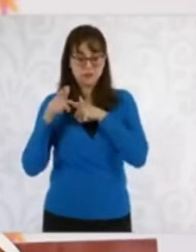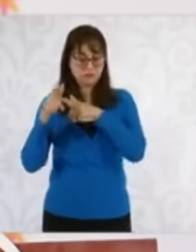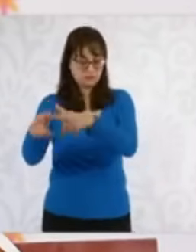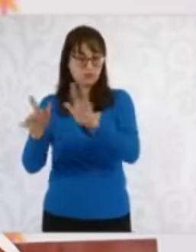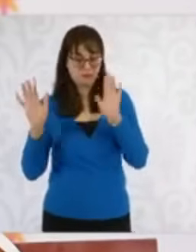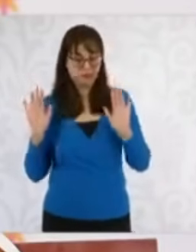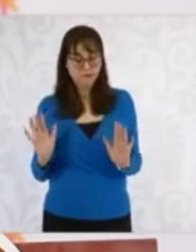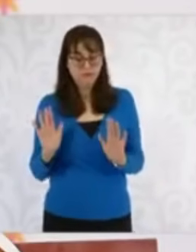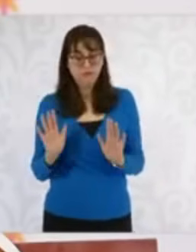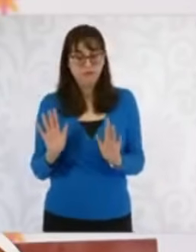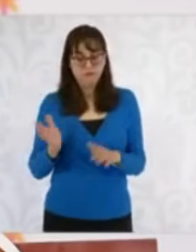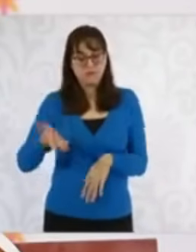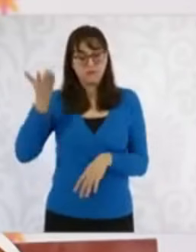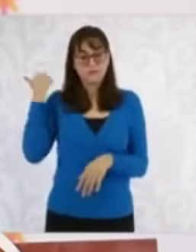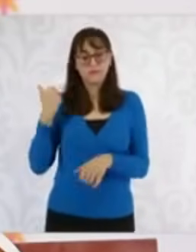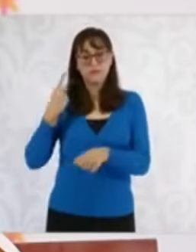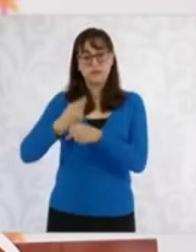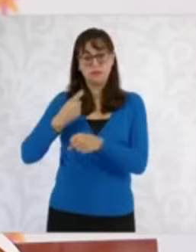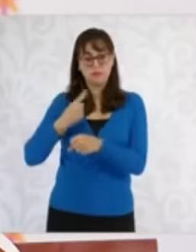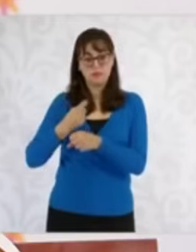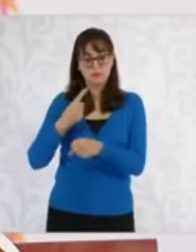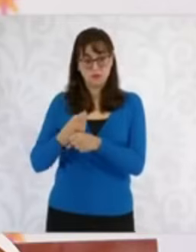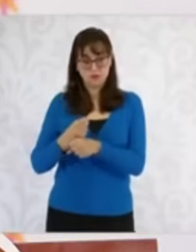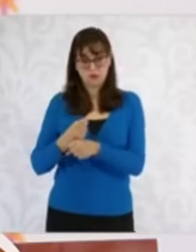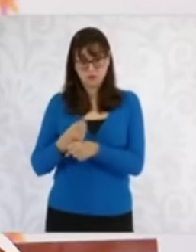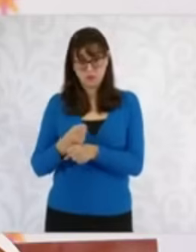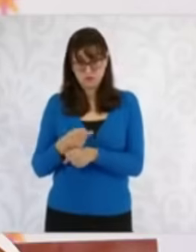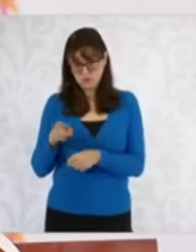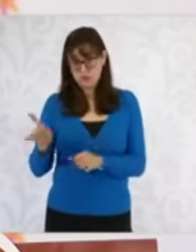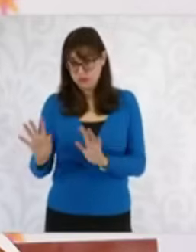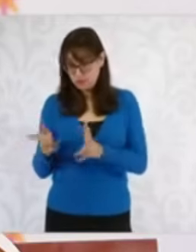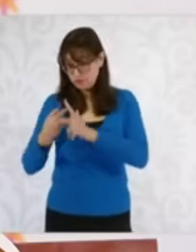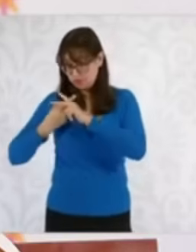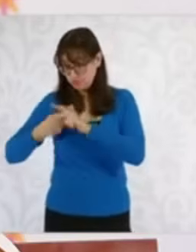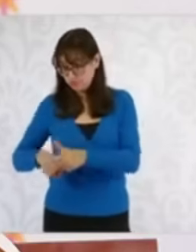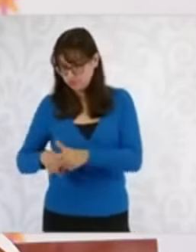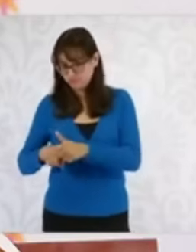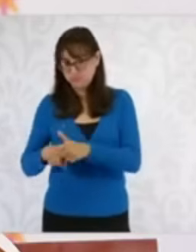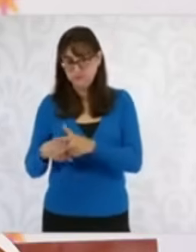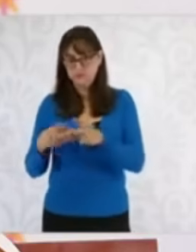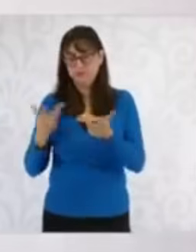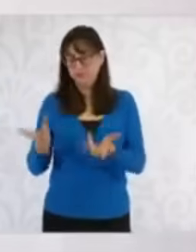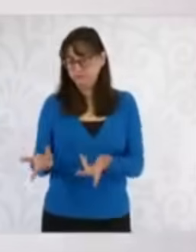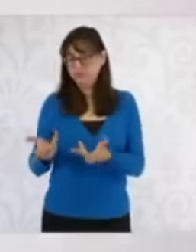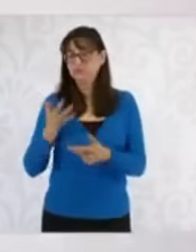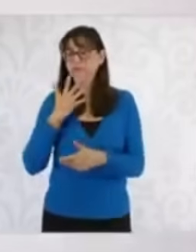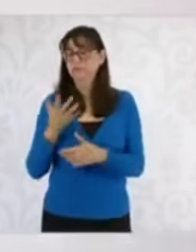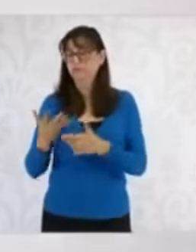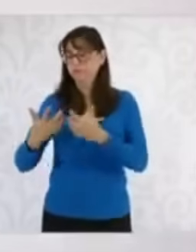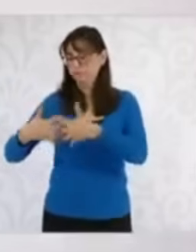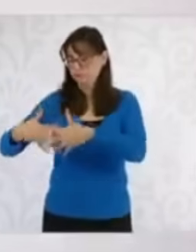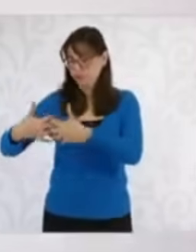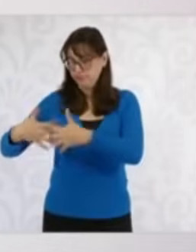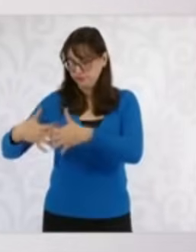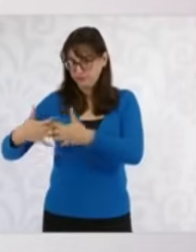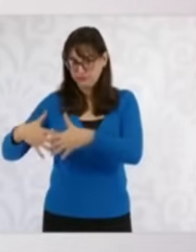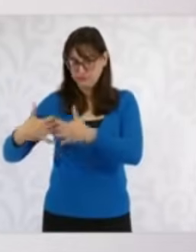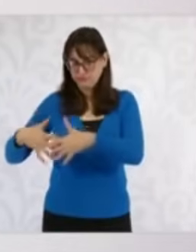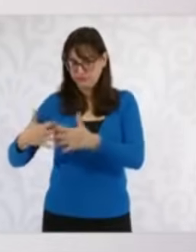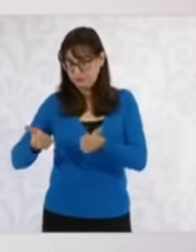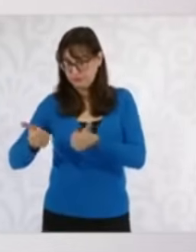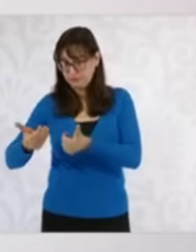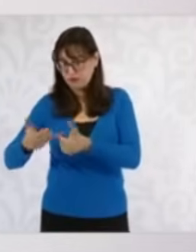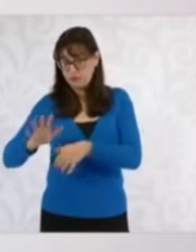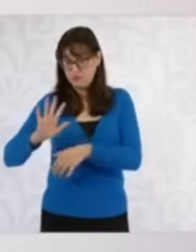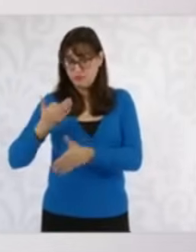tren y teníamos ya producción de petrolíferos, entonces lo paramos para empezar a arrancar